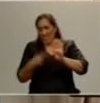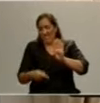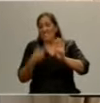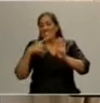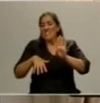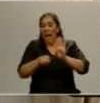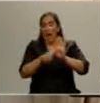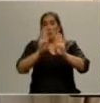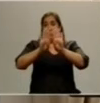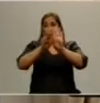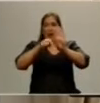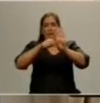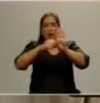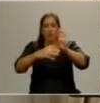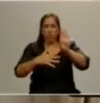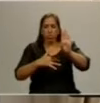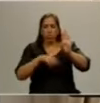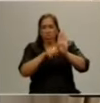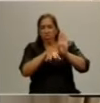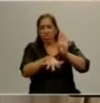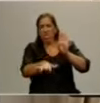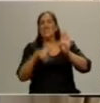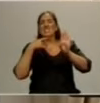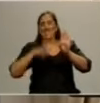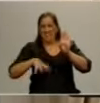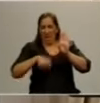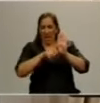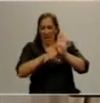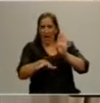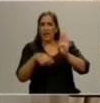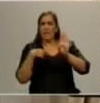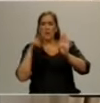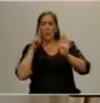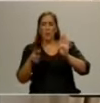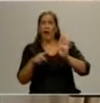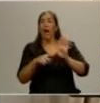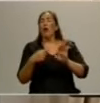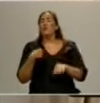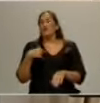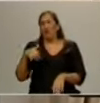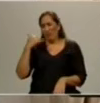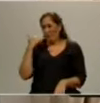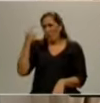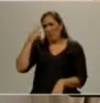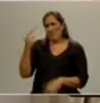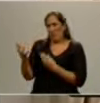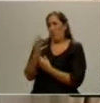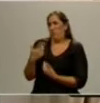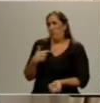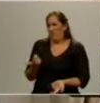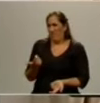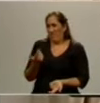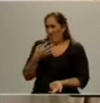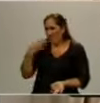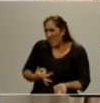sale sangre por abajo de la puerta y se ve un dedo. Yo primero pensé que era un chiste de madrugada. Digo, María Cecilia, ¿me estás tomando el pelo o me estás hablando